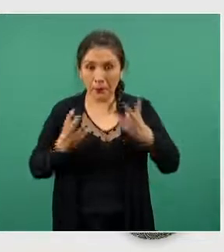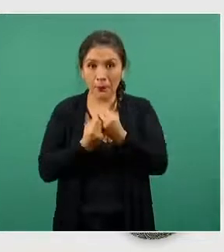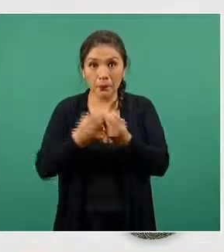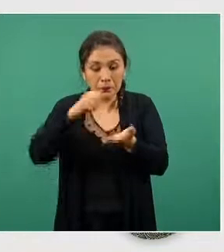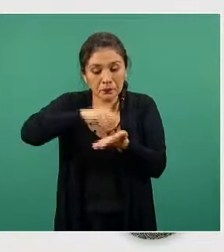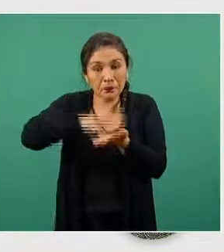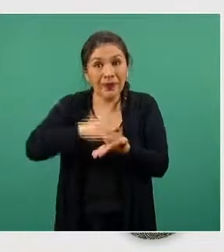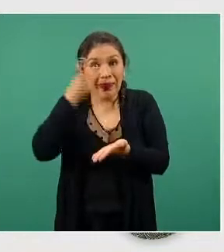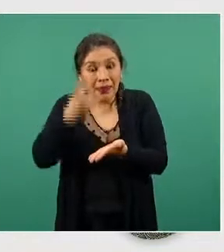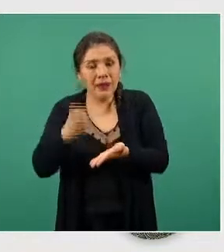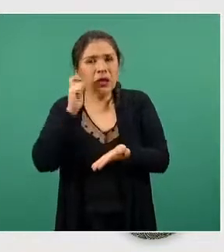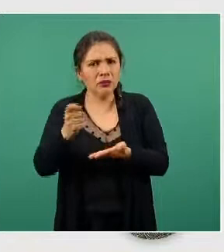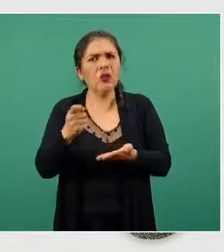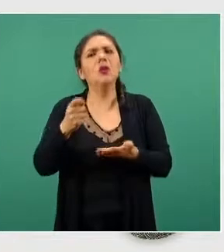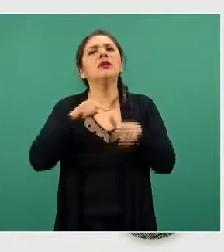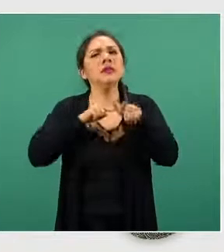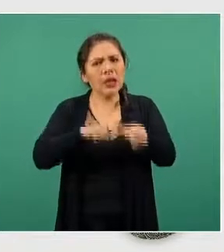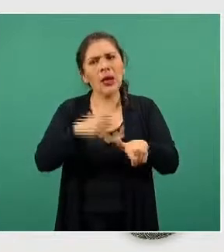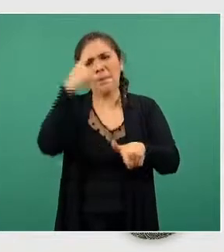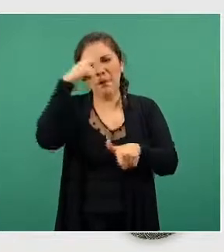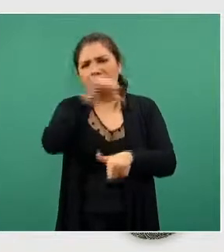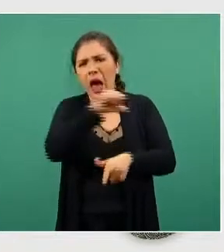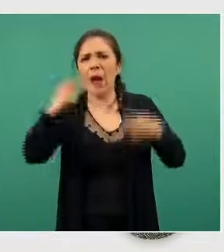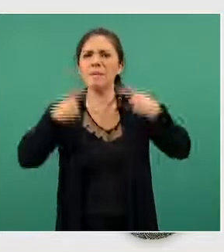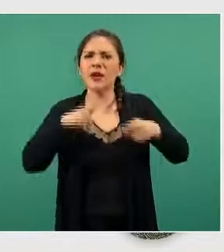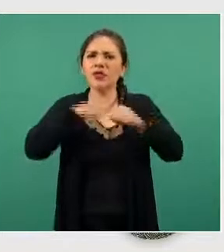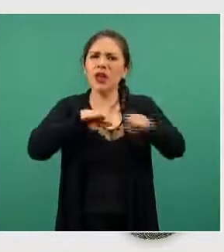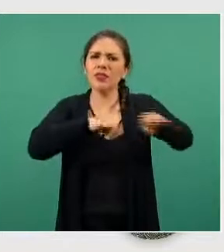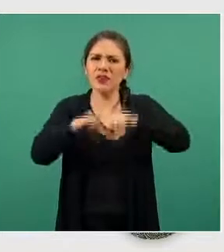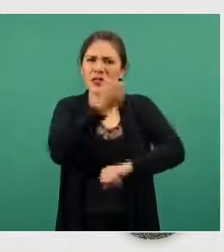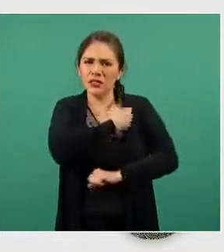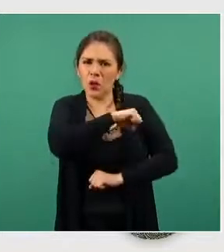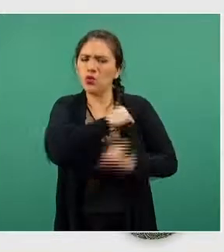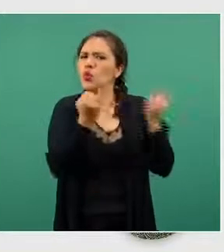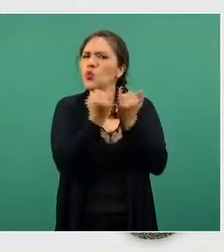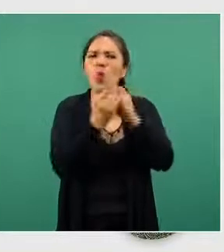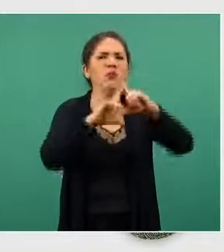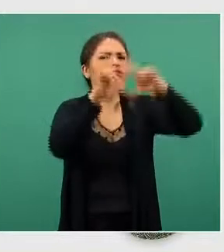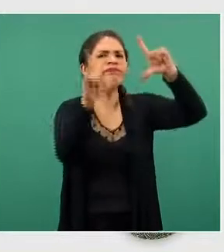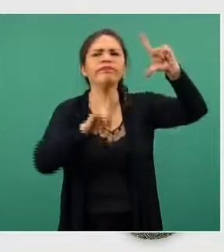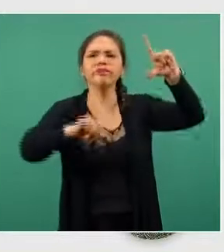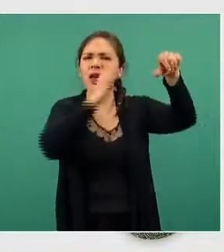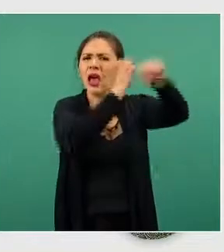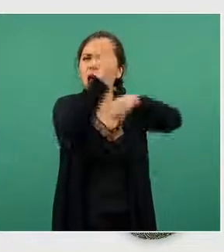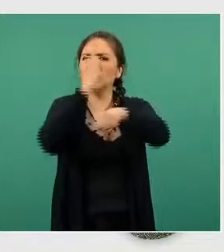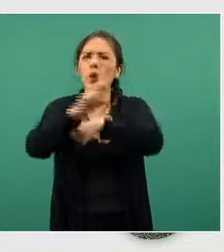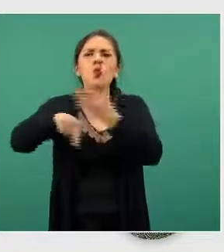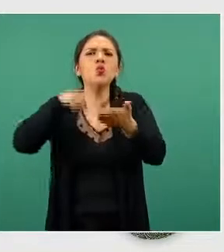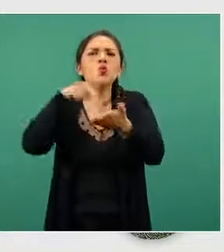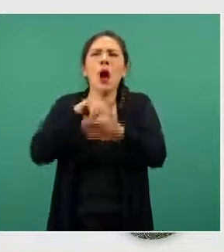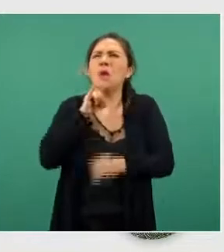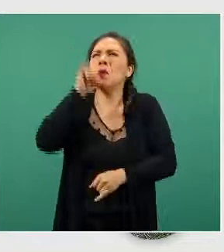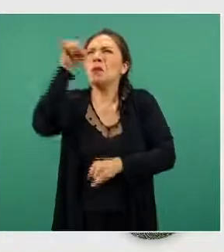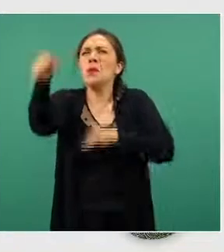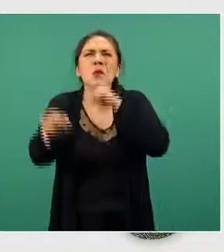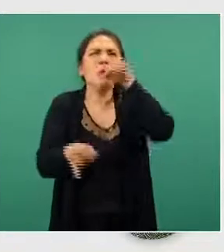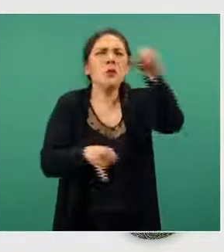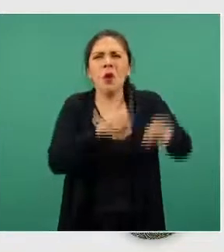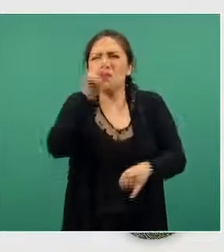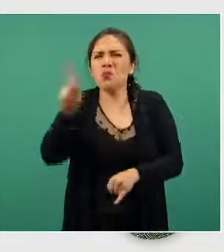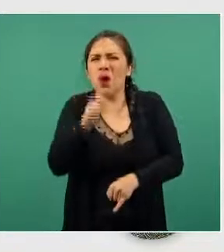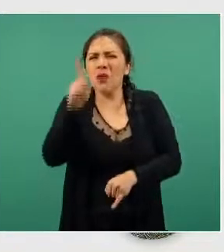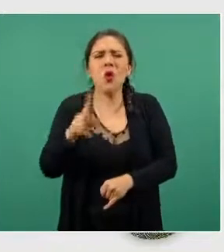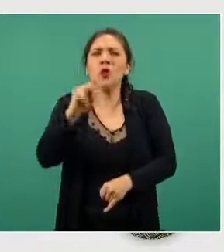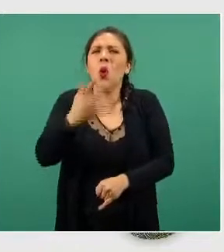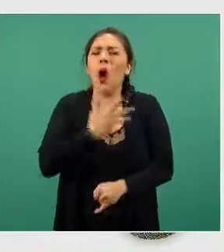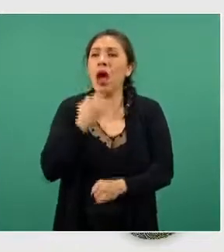un entrenamiento abierto dirigido al personal de salud y para todo el país, para todos los estados. En el lugar más recóndito del país, donde haya al menos